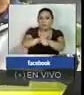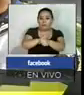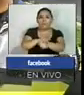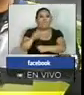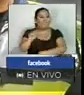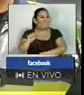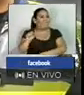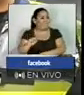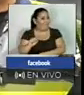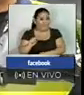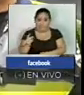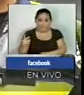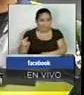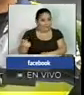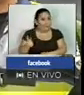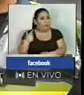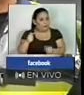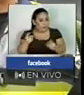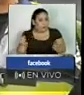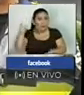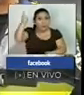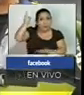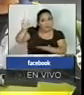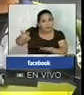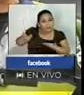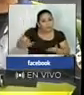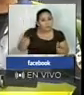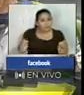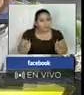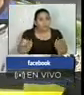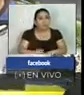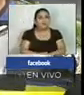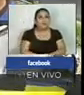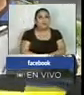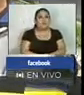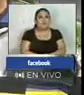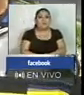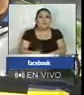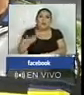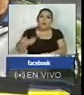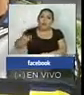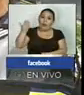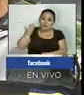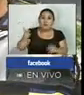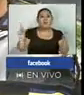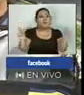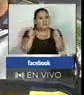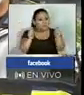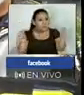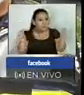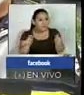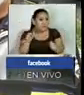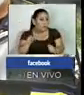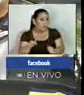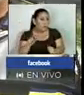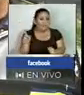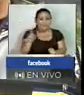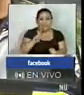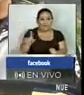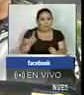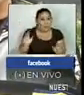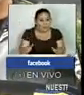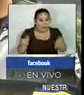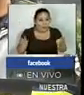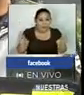Sí, no es fácil, pero ahí vamos con la ayuda de Dios, vamos a salir adelante. Antes celebrábamos, ahora quizás no vamos a tener